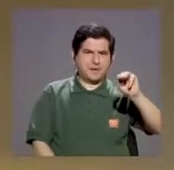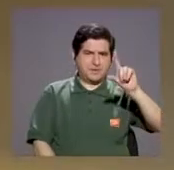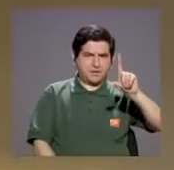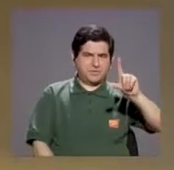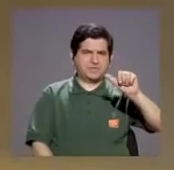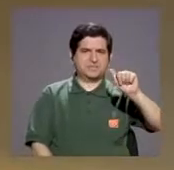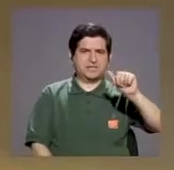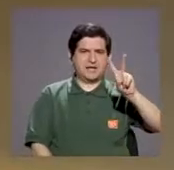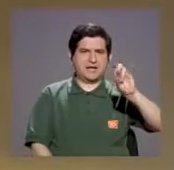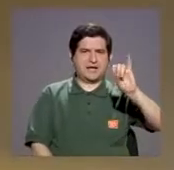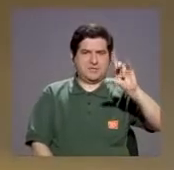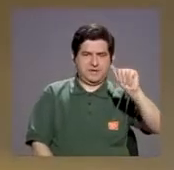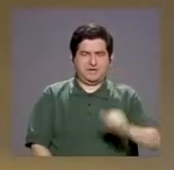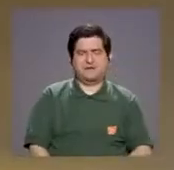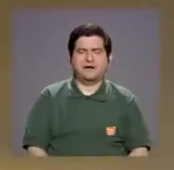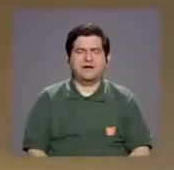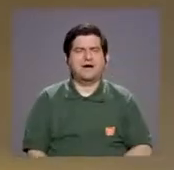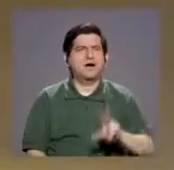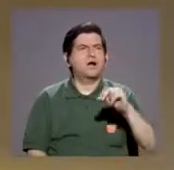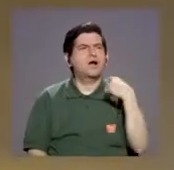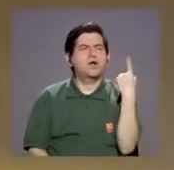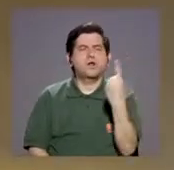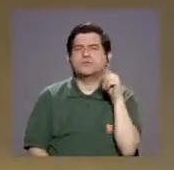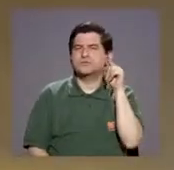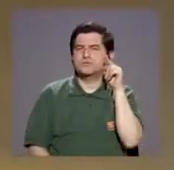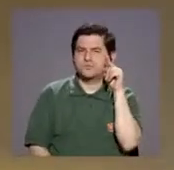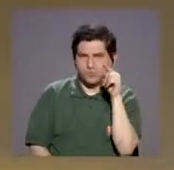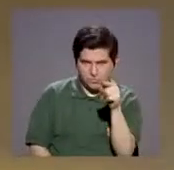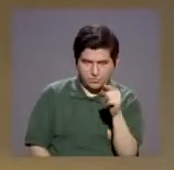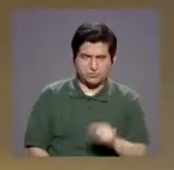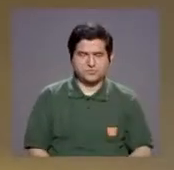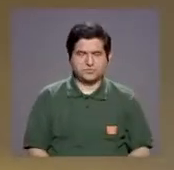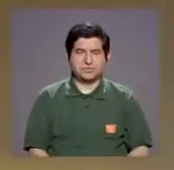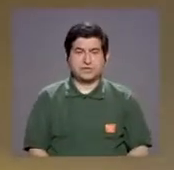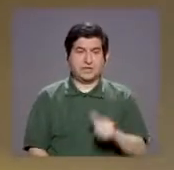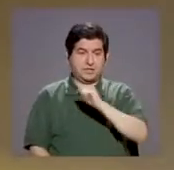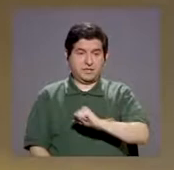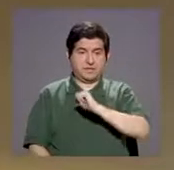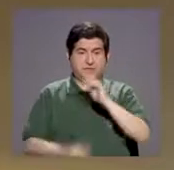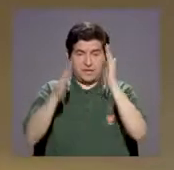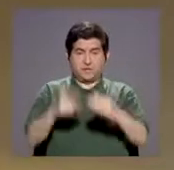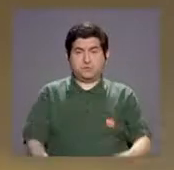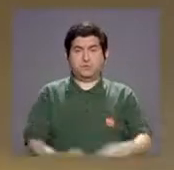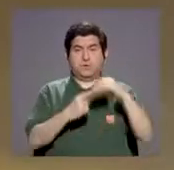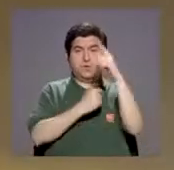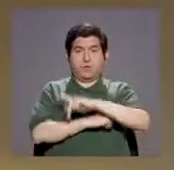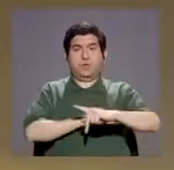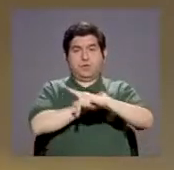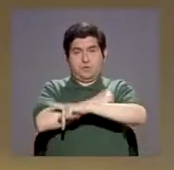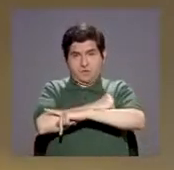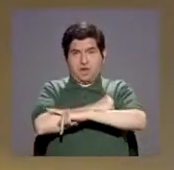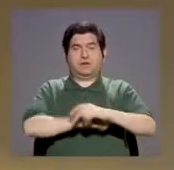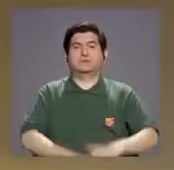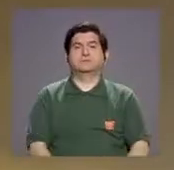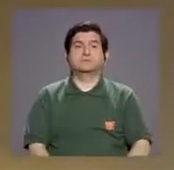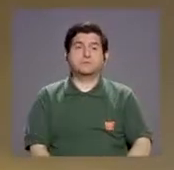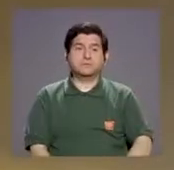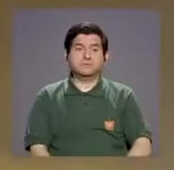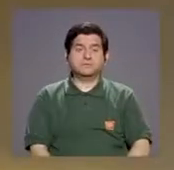las vacunas no sólo usted es la autoridad más grande en este país sino y